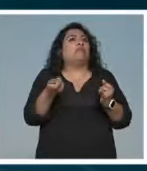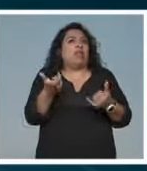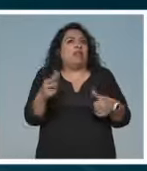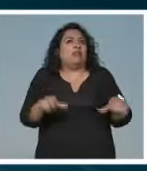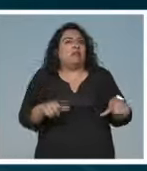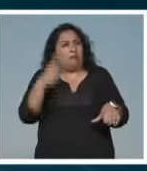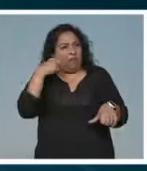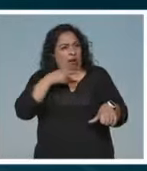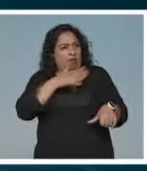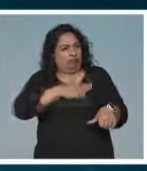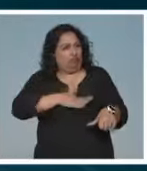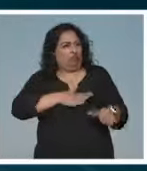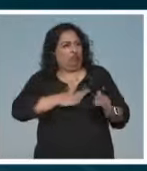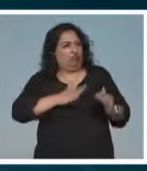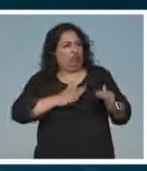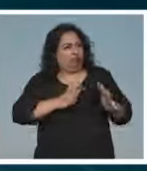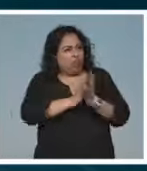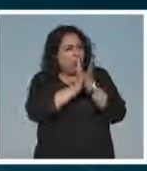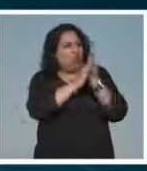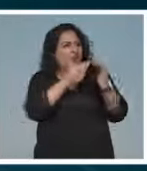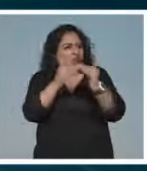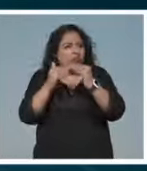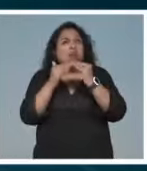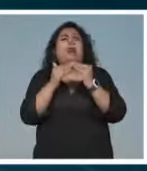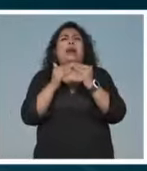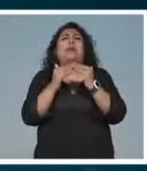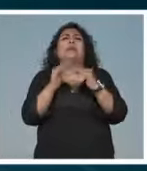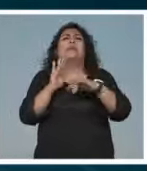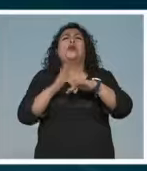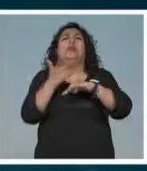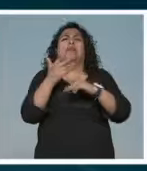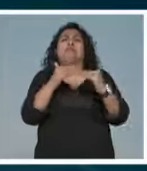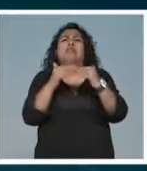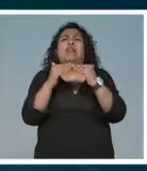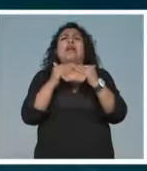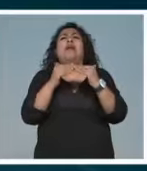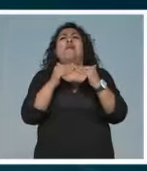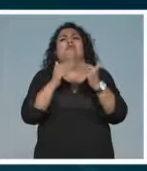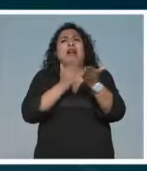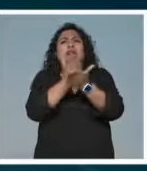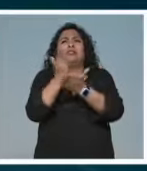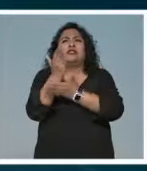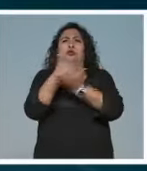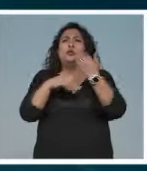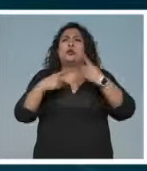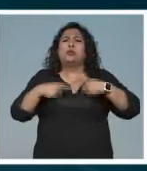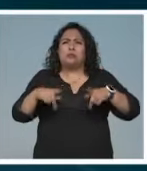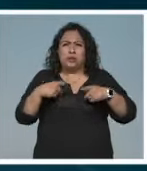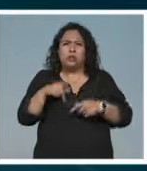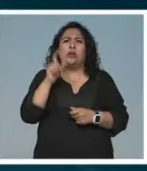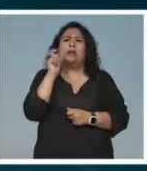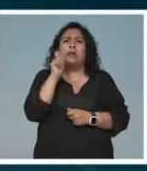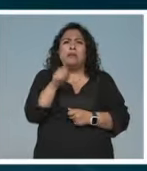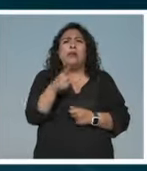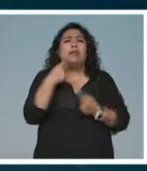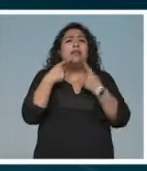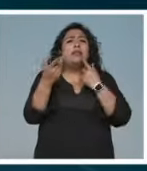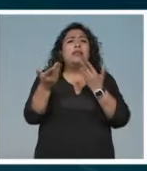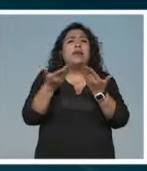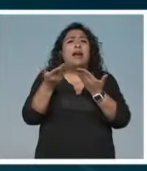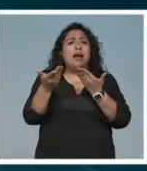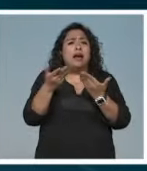democrático. No solamente por el acceso que da a todo el público, sino por el diálogo